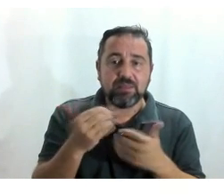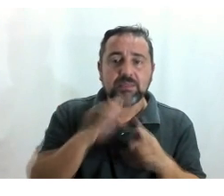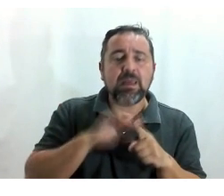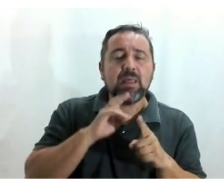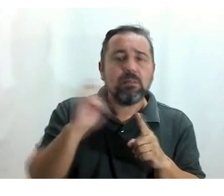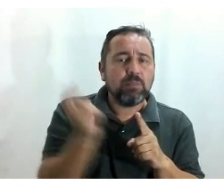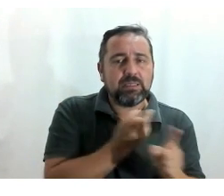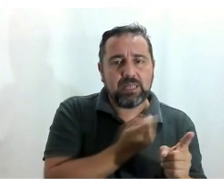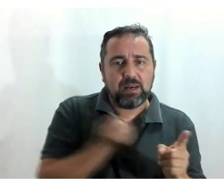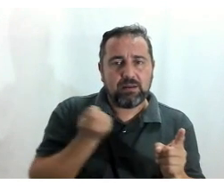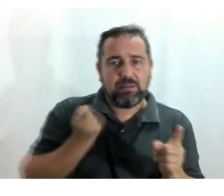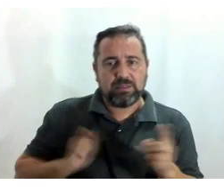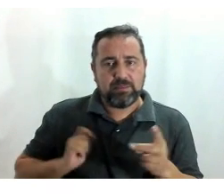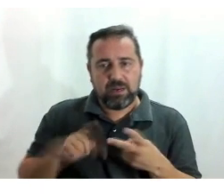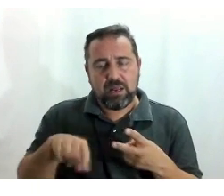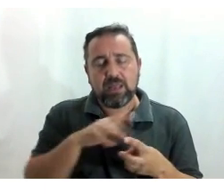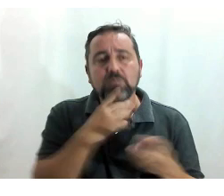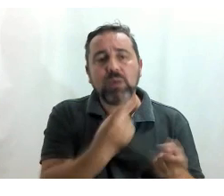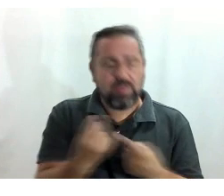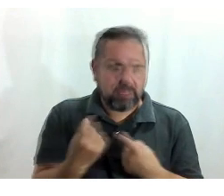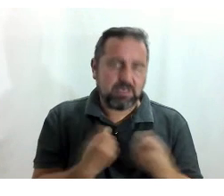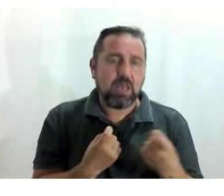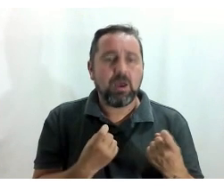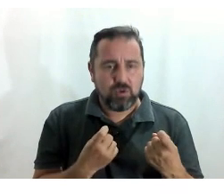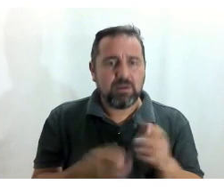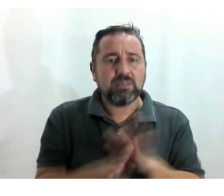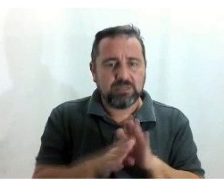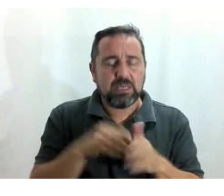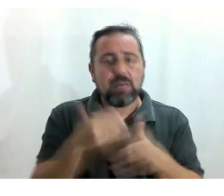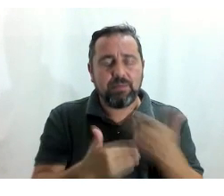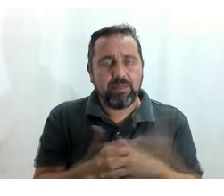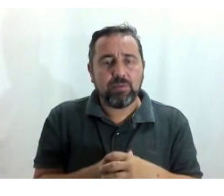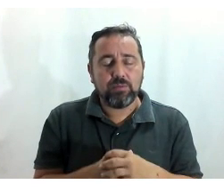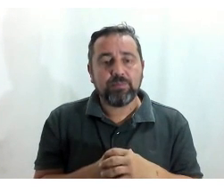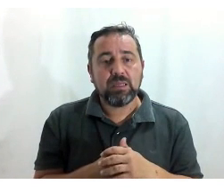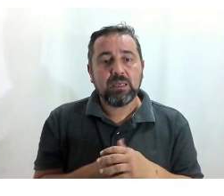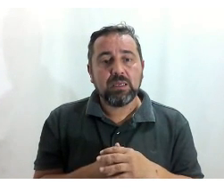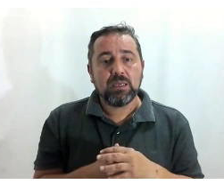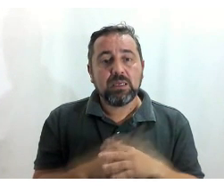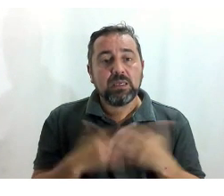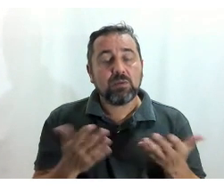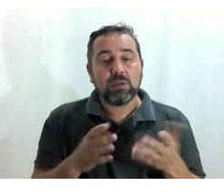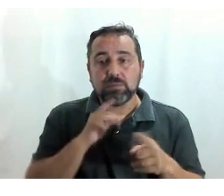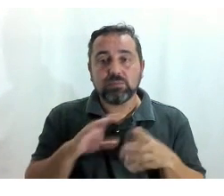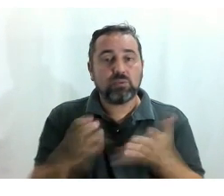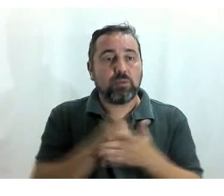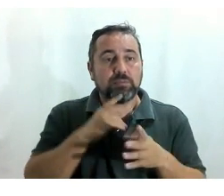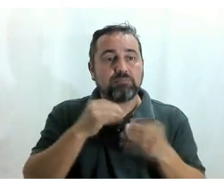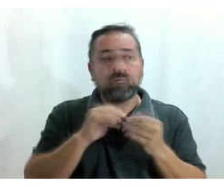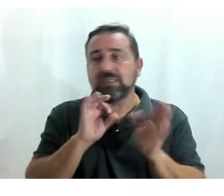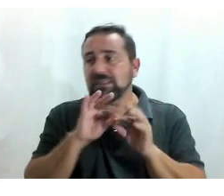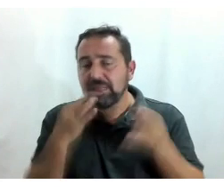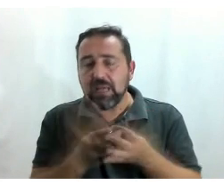interdisciplinar, tan necesario para seguir avanzando. Y en cuanto a la infraestructura de los